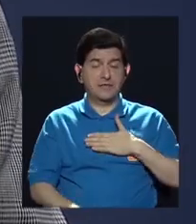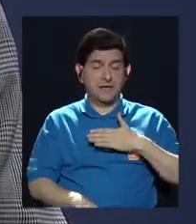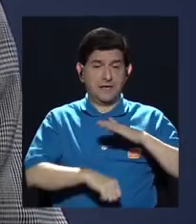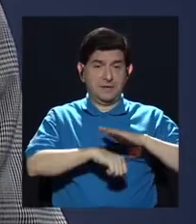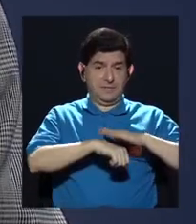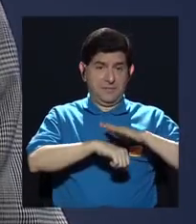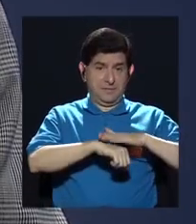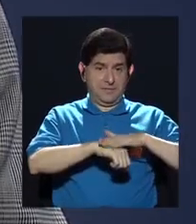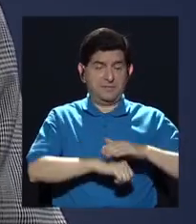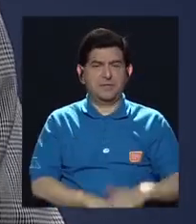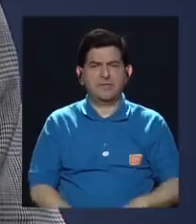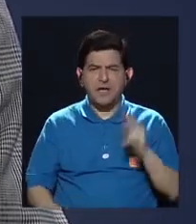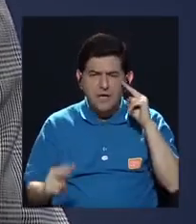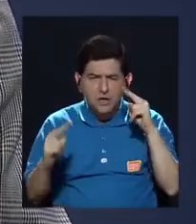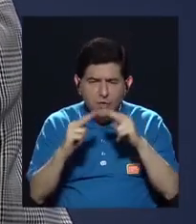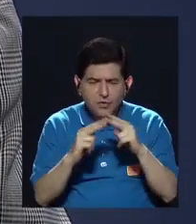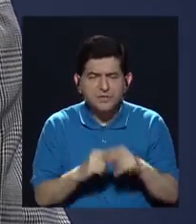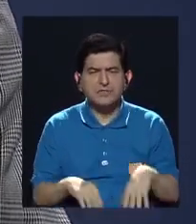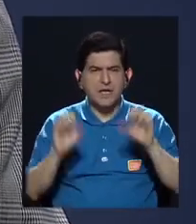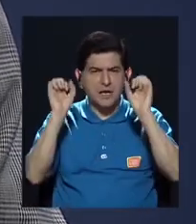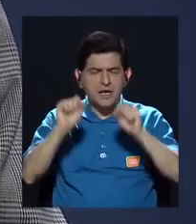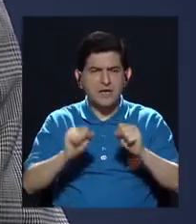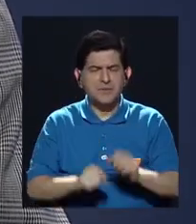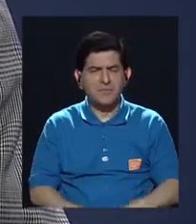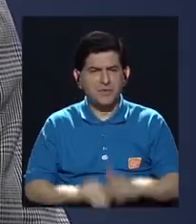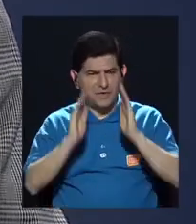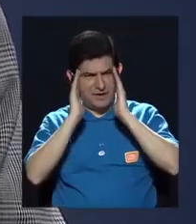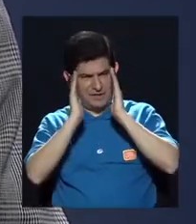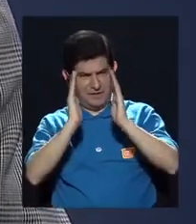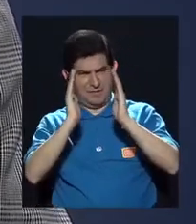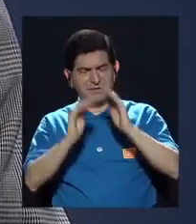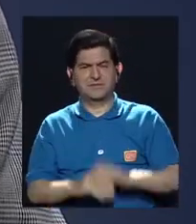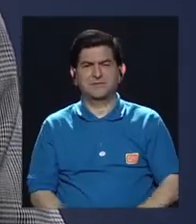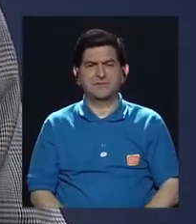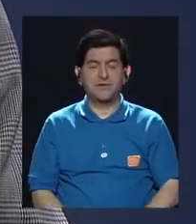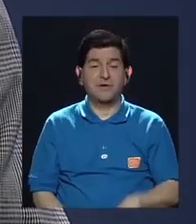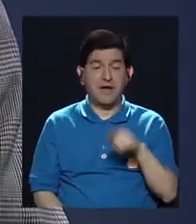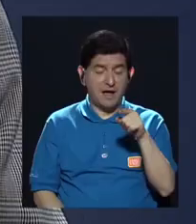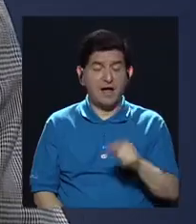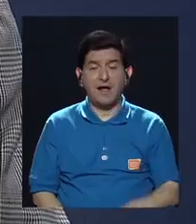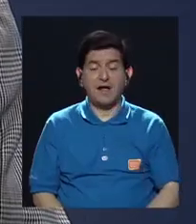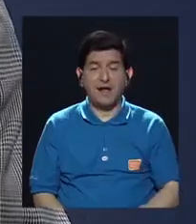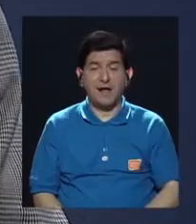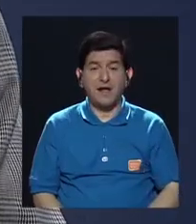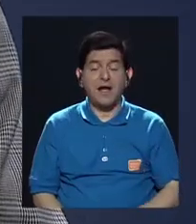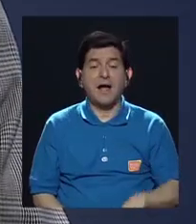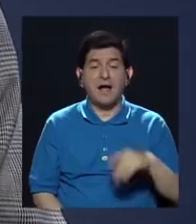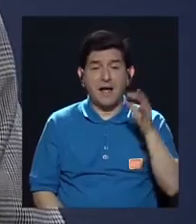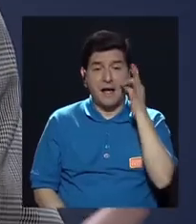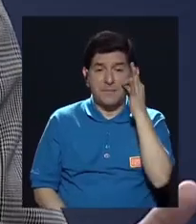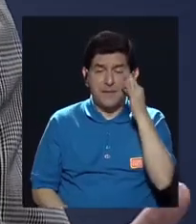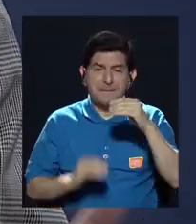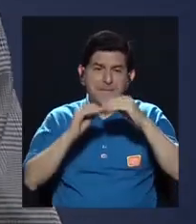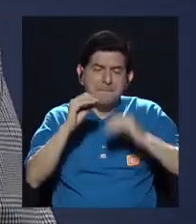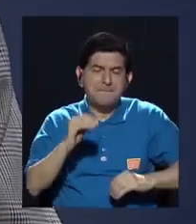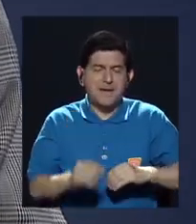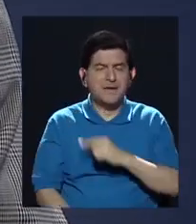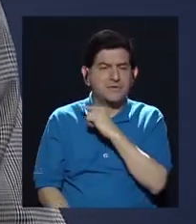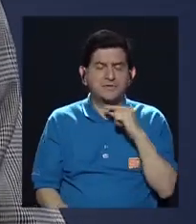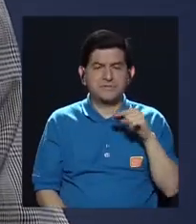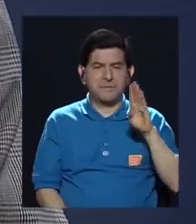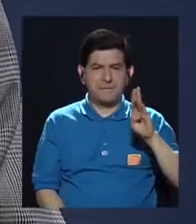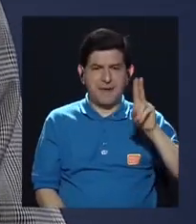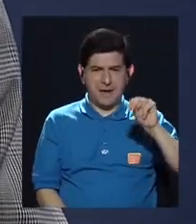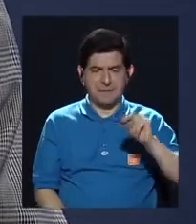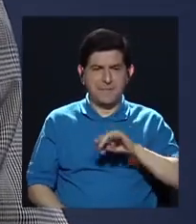me permitió entonces a mí conocer y tratar también a don Pepe. Menos conocí y traté al padre